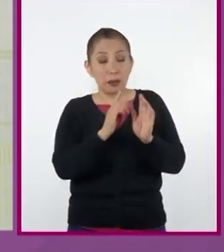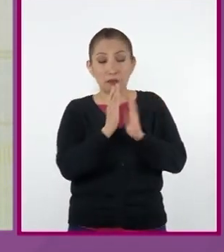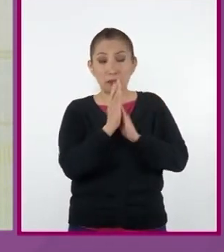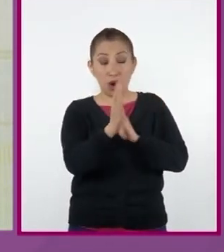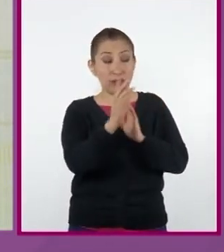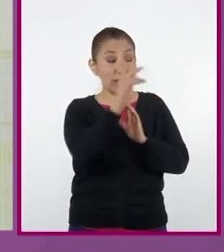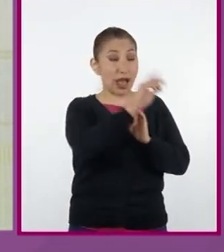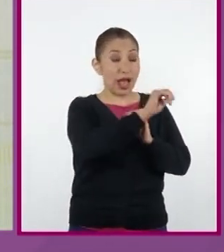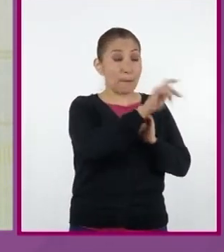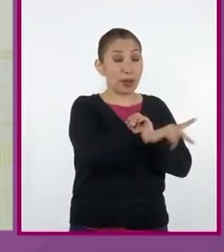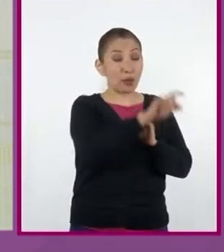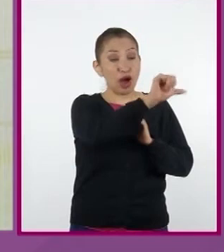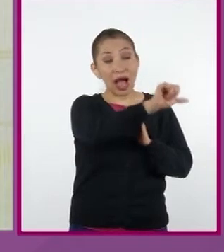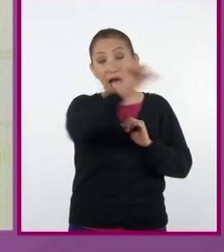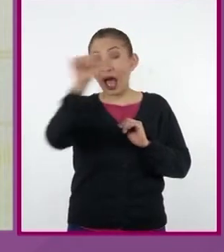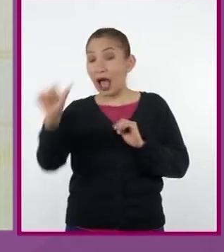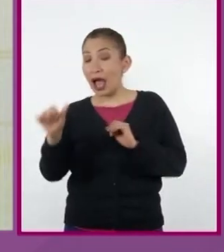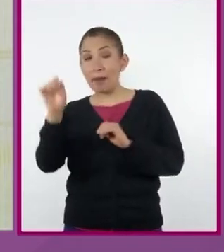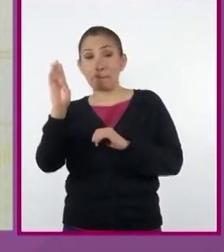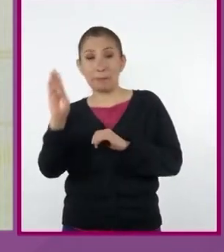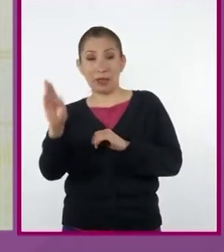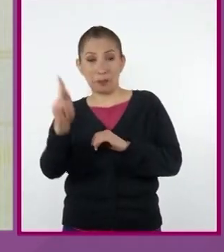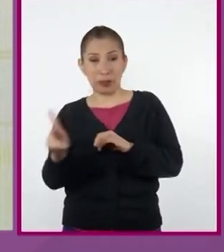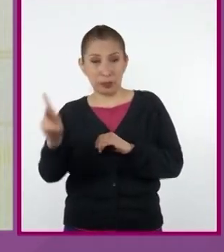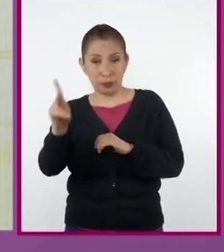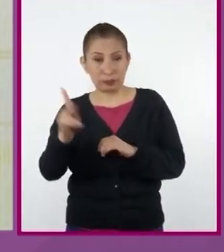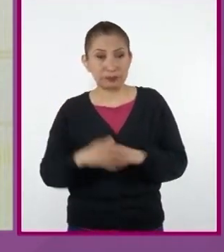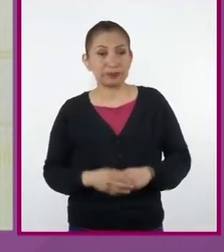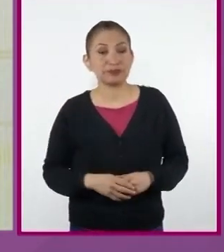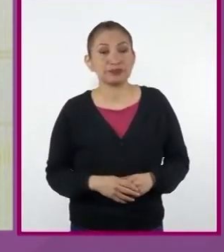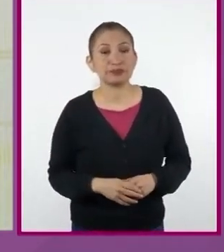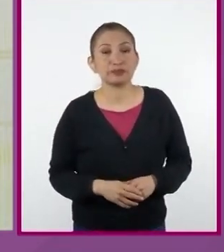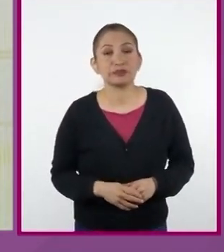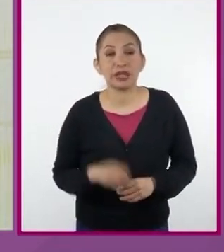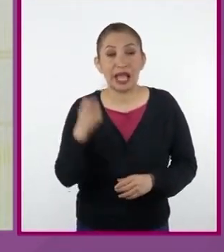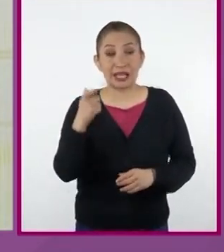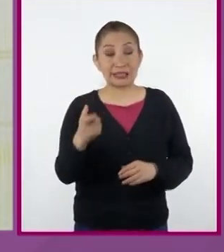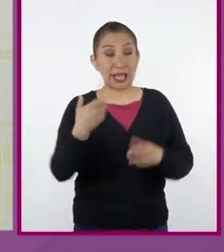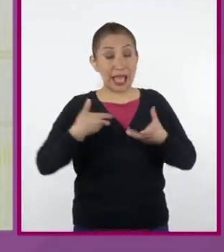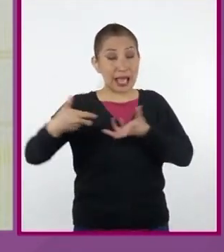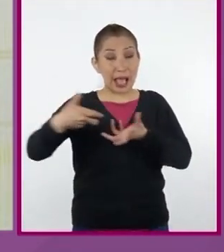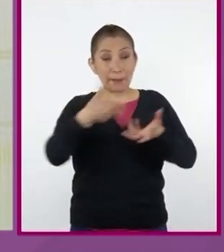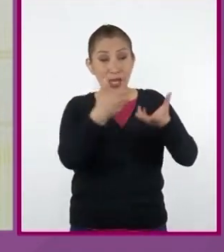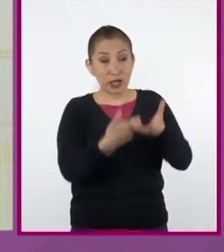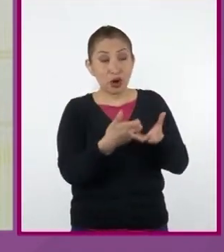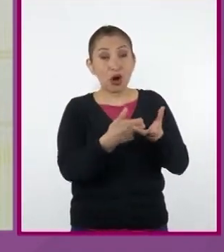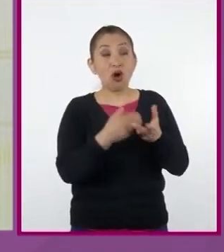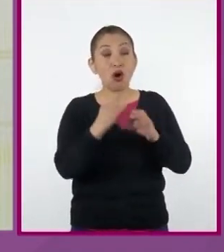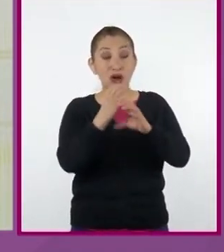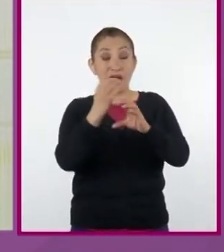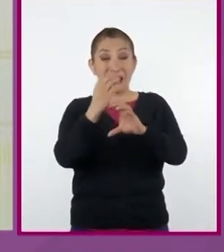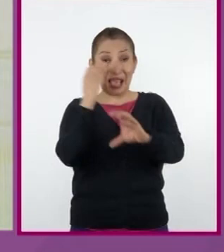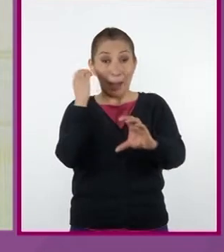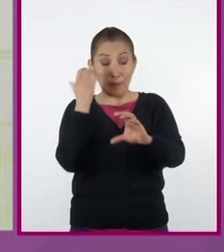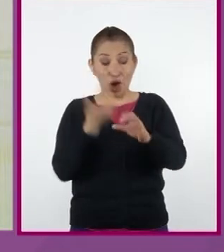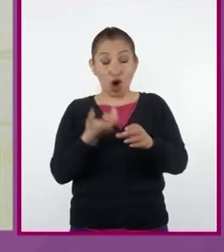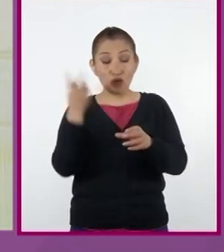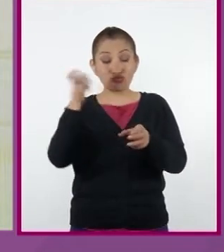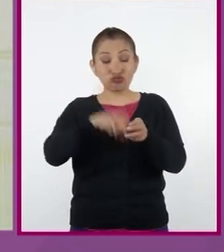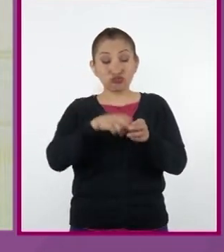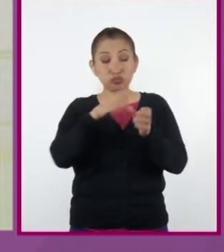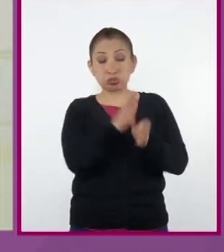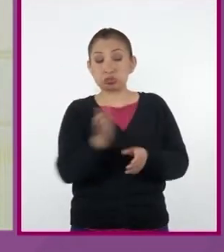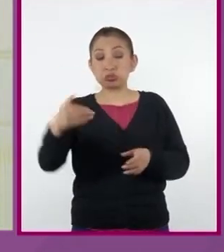del poblado A al poblado B. En este desplazamiento, la dirección del vehículo donde viajamos